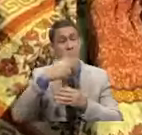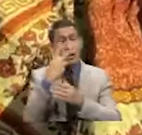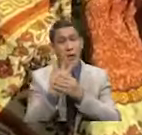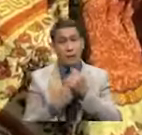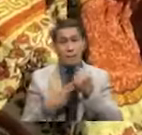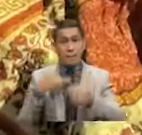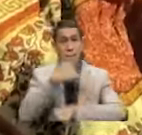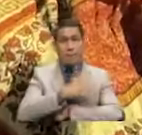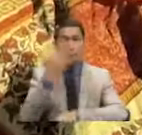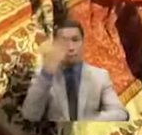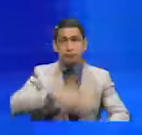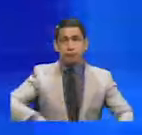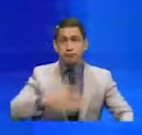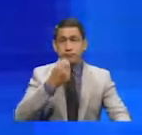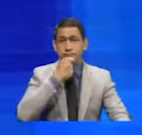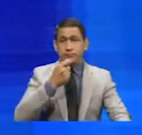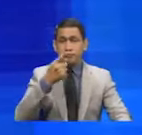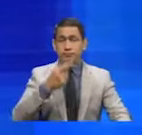TC Televisión.